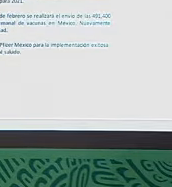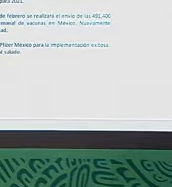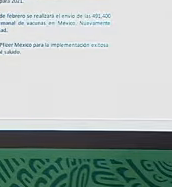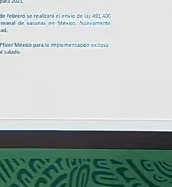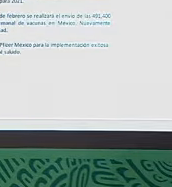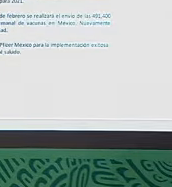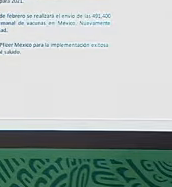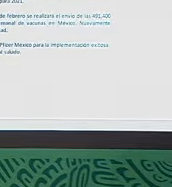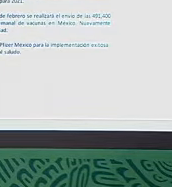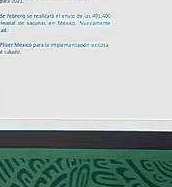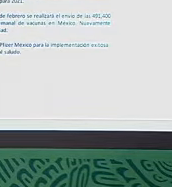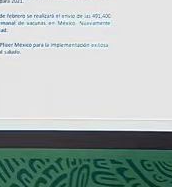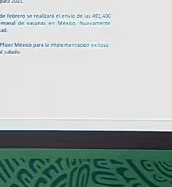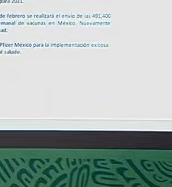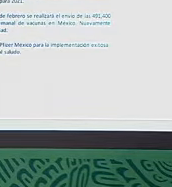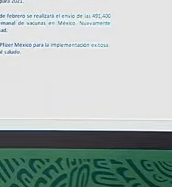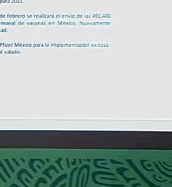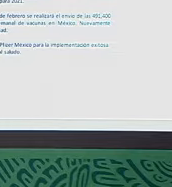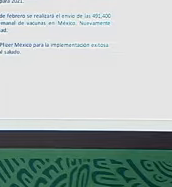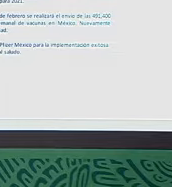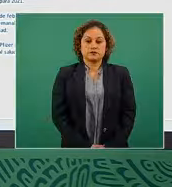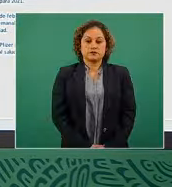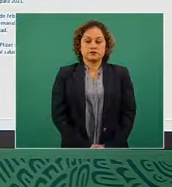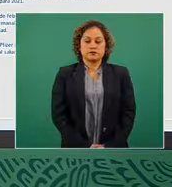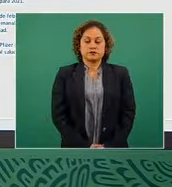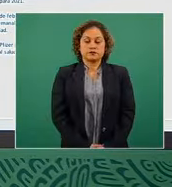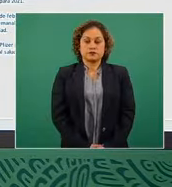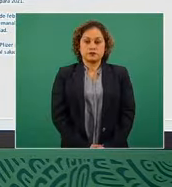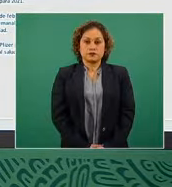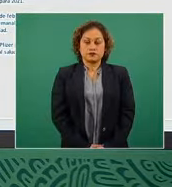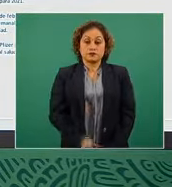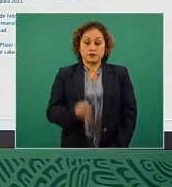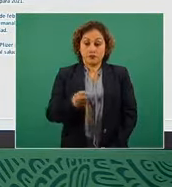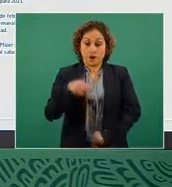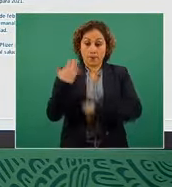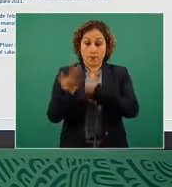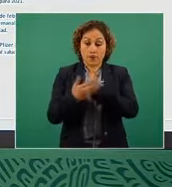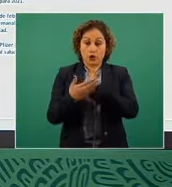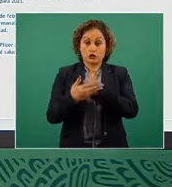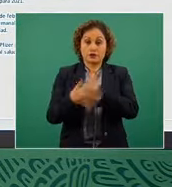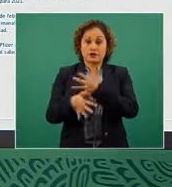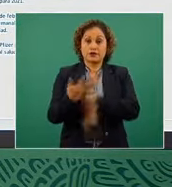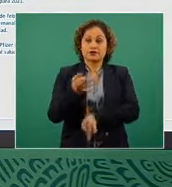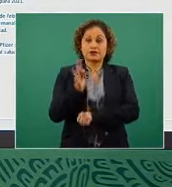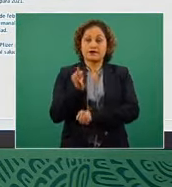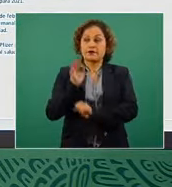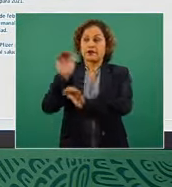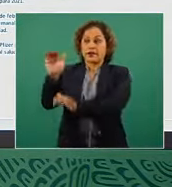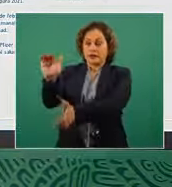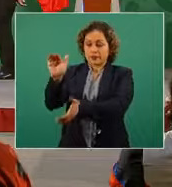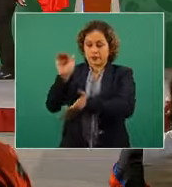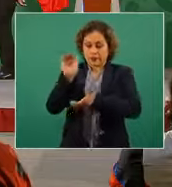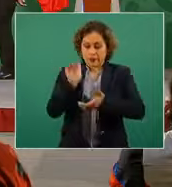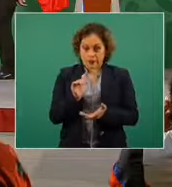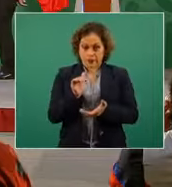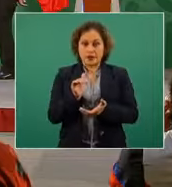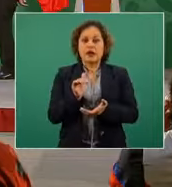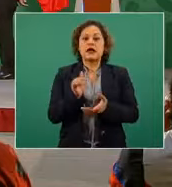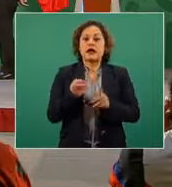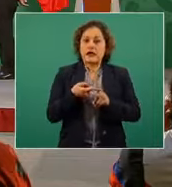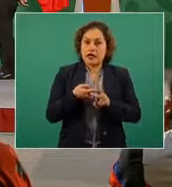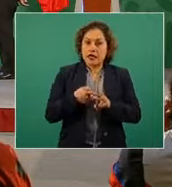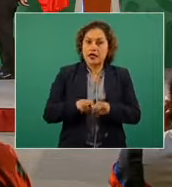491.400 dosis con las que retomaremos la recepción semanal